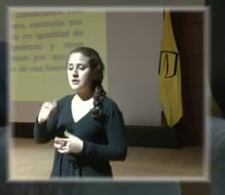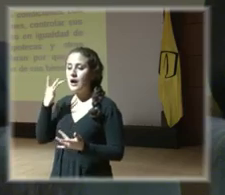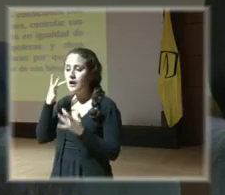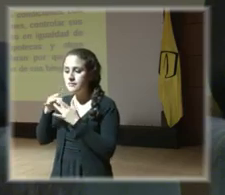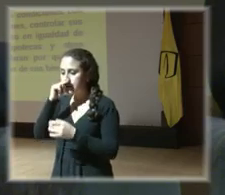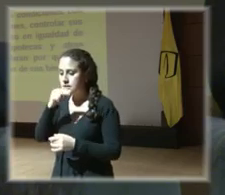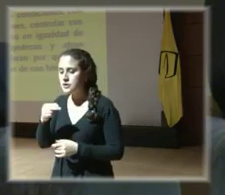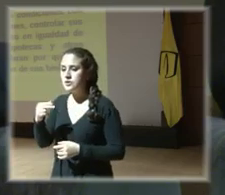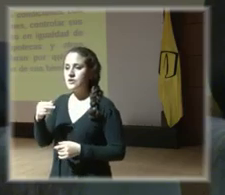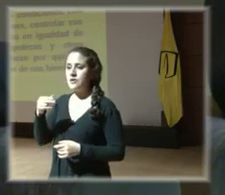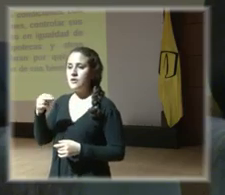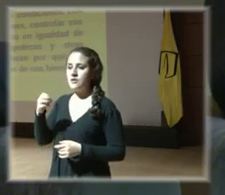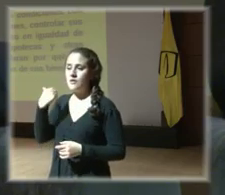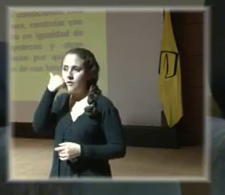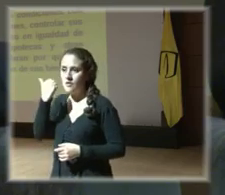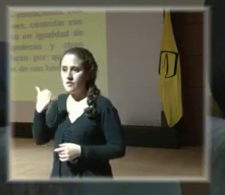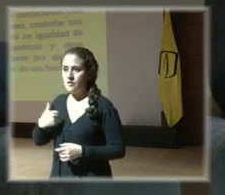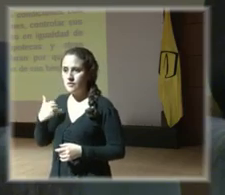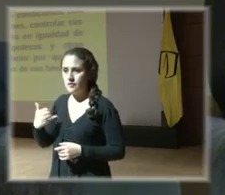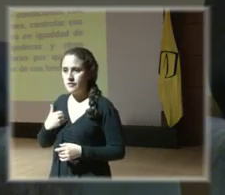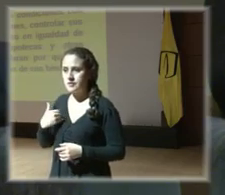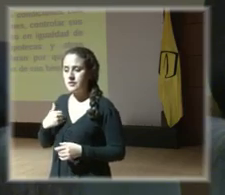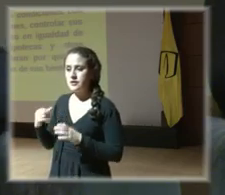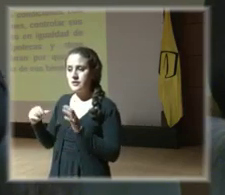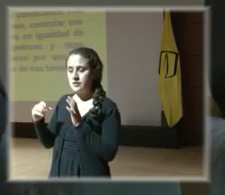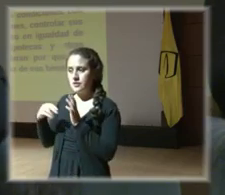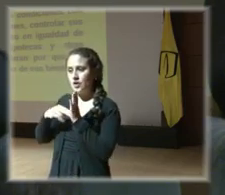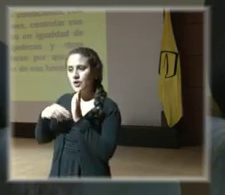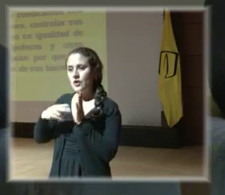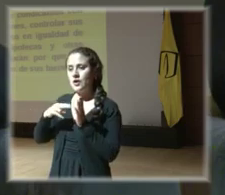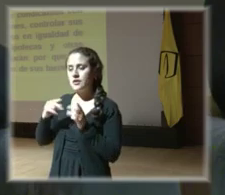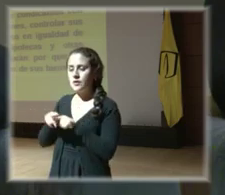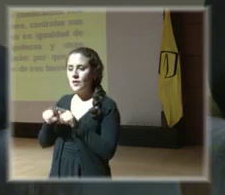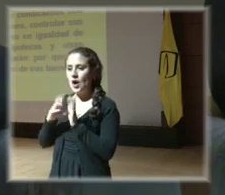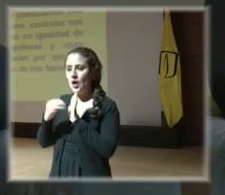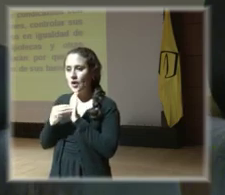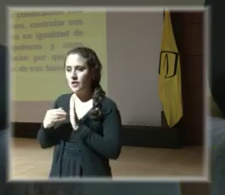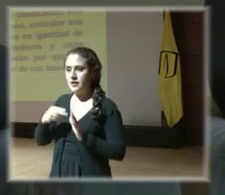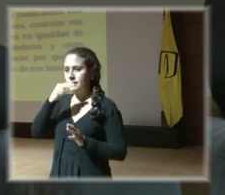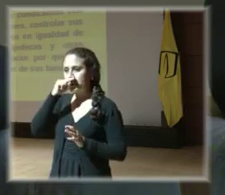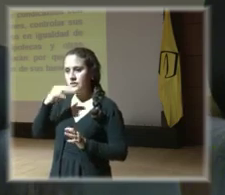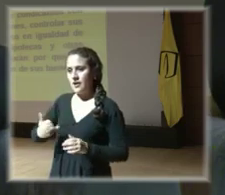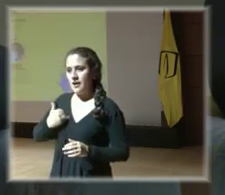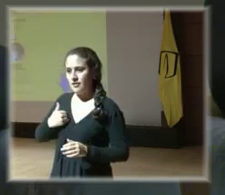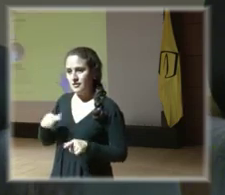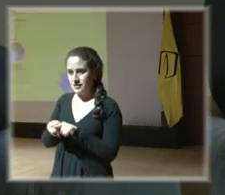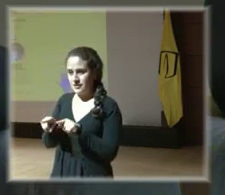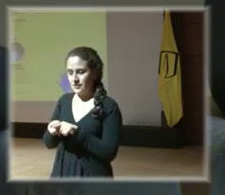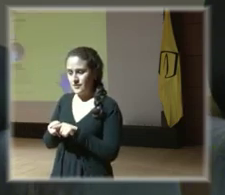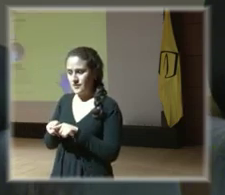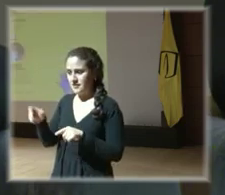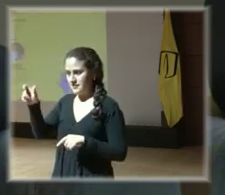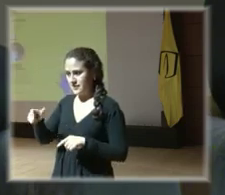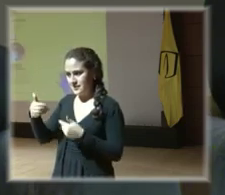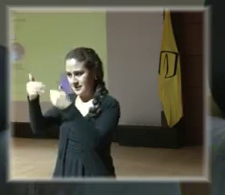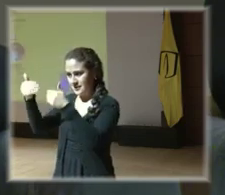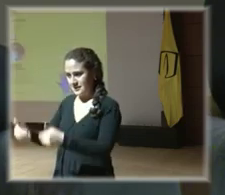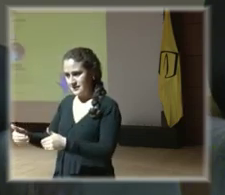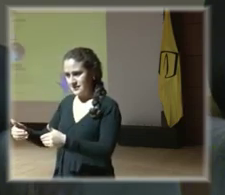niñas y adolescentes, consagra el título 1 del Código de la Infancia y Adolescencia. Es decir, mantiene a las personas con discapacidad en una situación